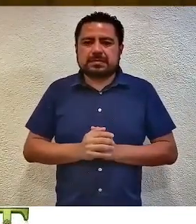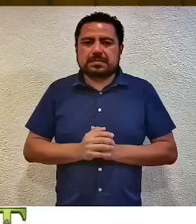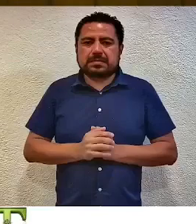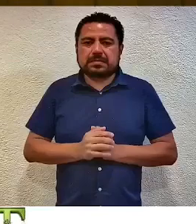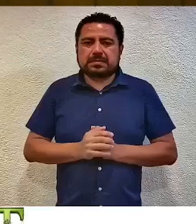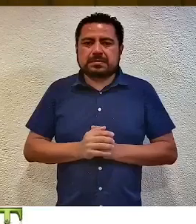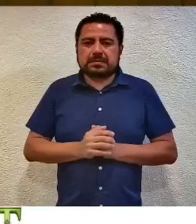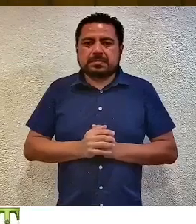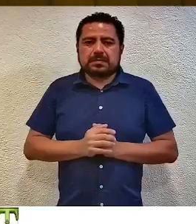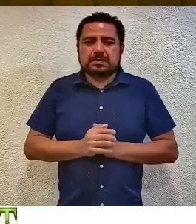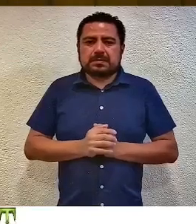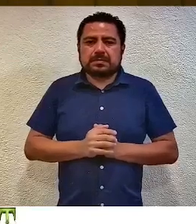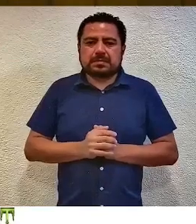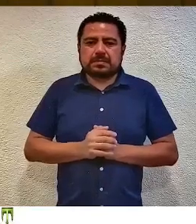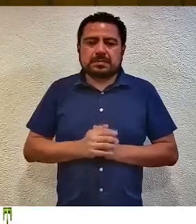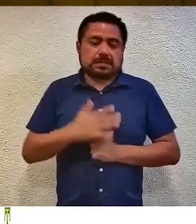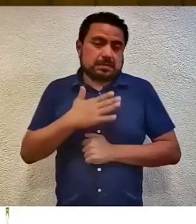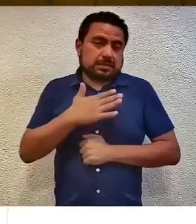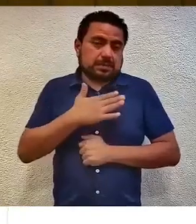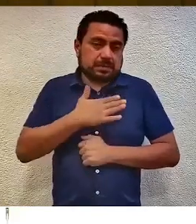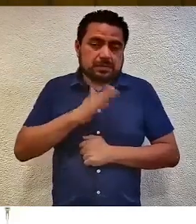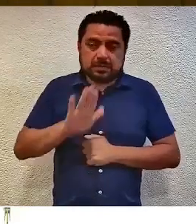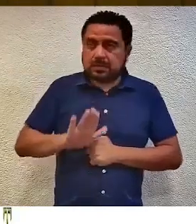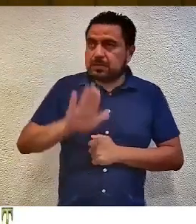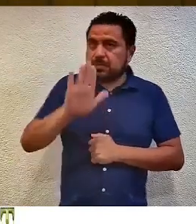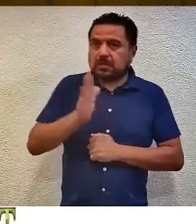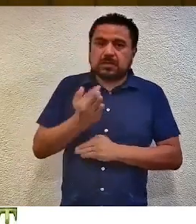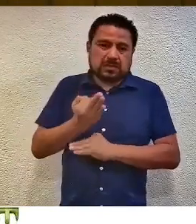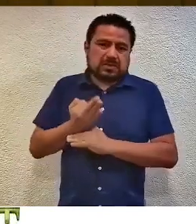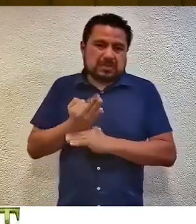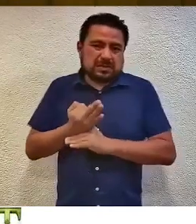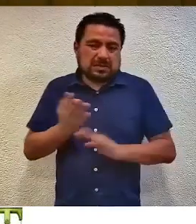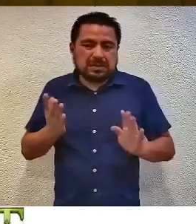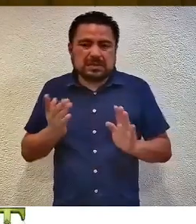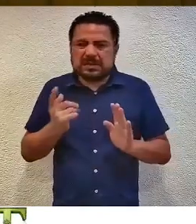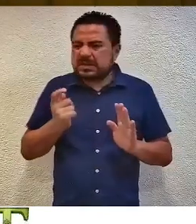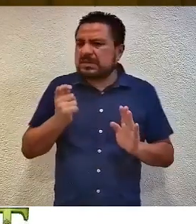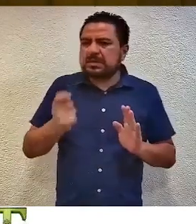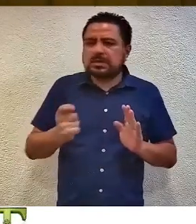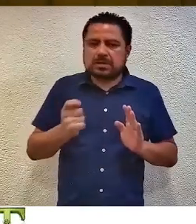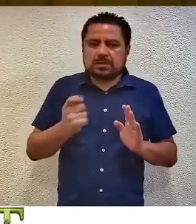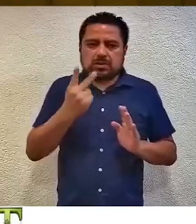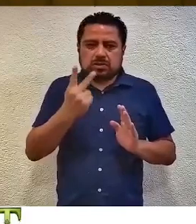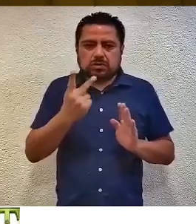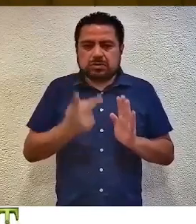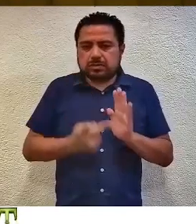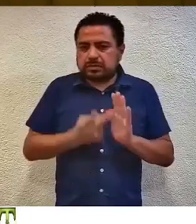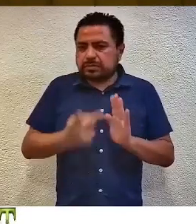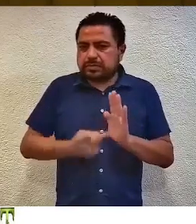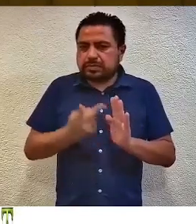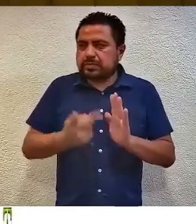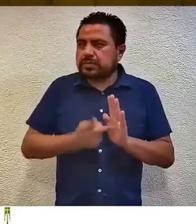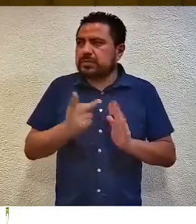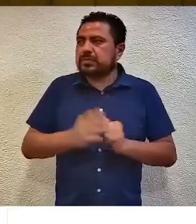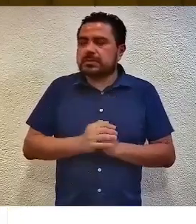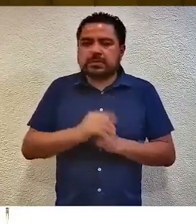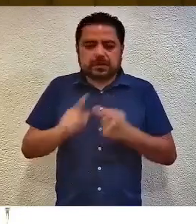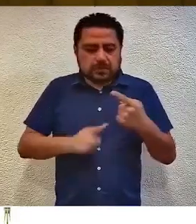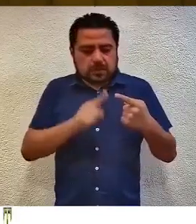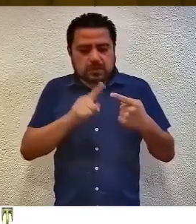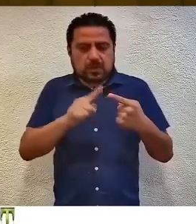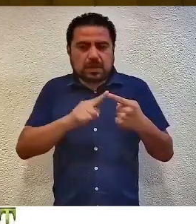digitales. Mi intervención va a ser en dos momentos, una